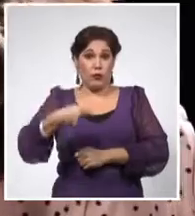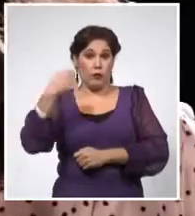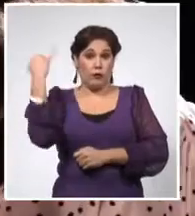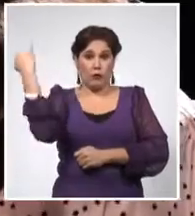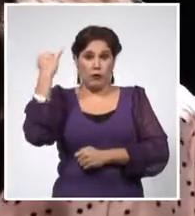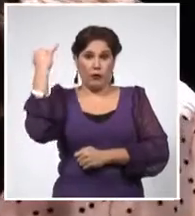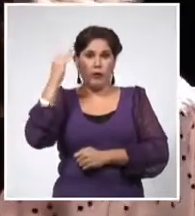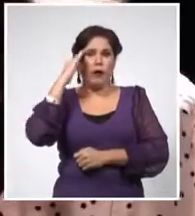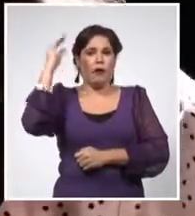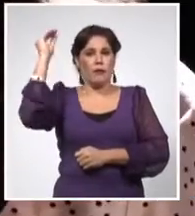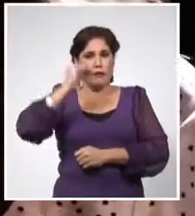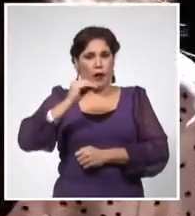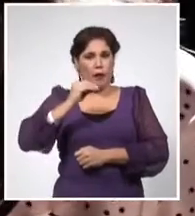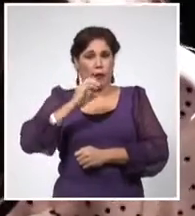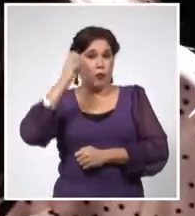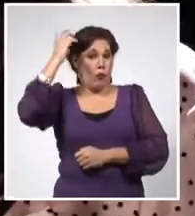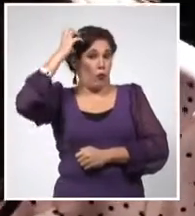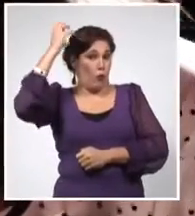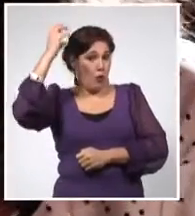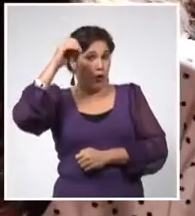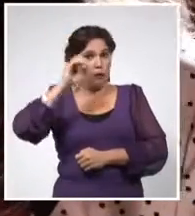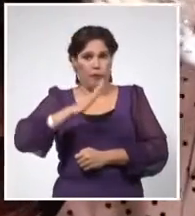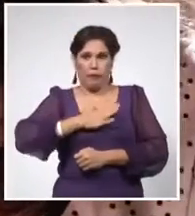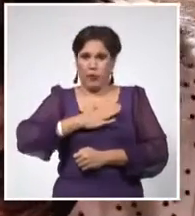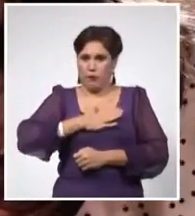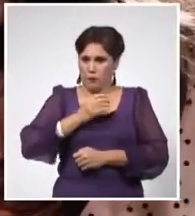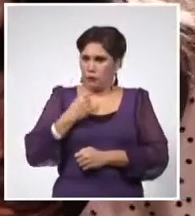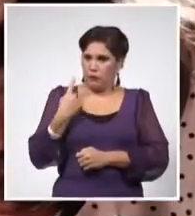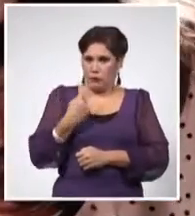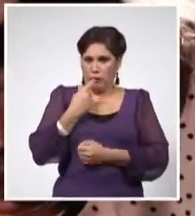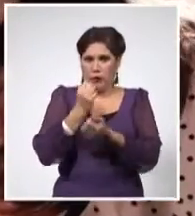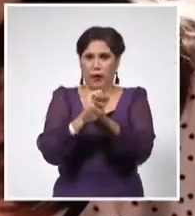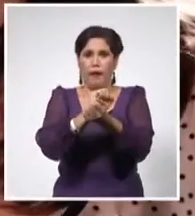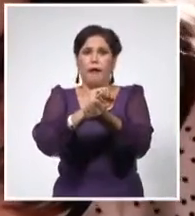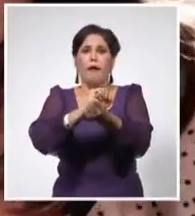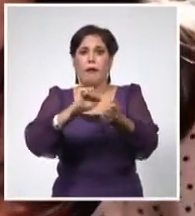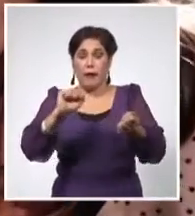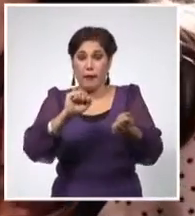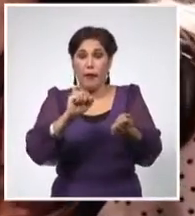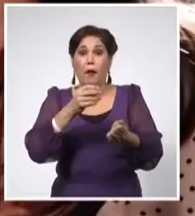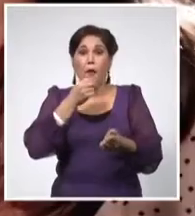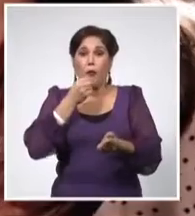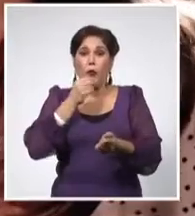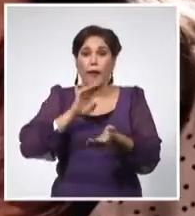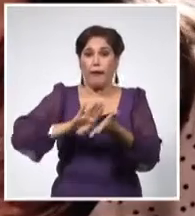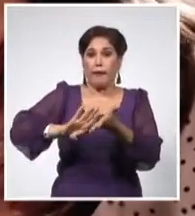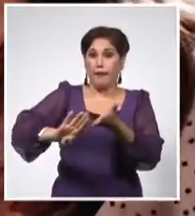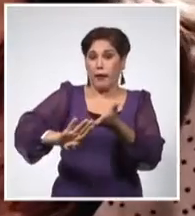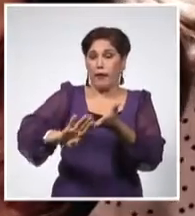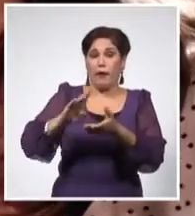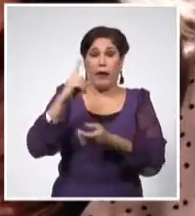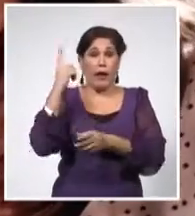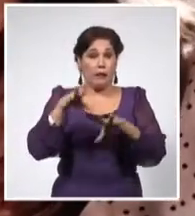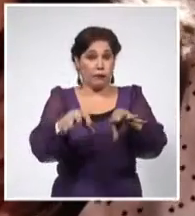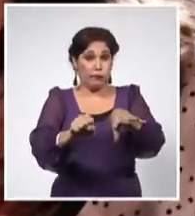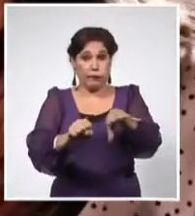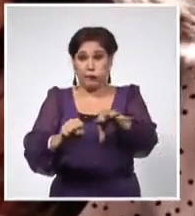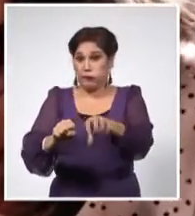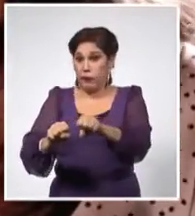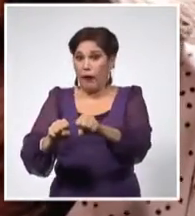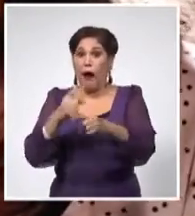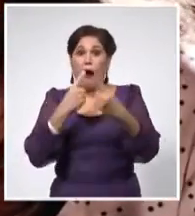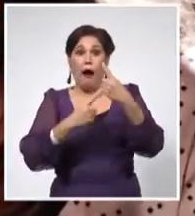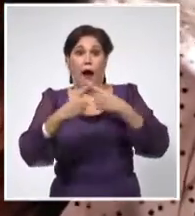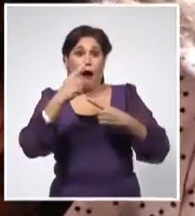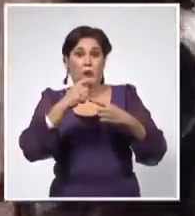un Estado, en el ejercicio de sus facultades soberanas, de expropiar, en este caso nacionalizar determinados bienes